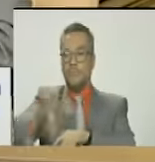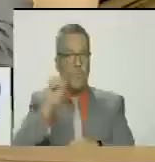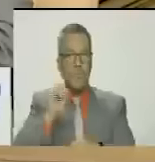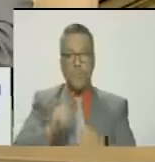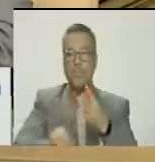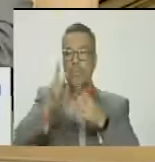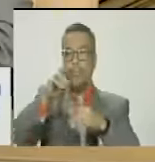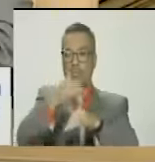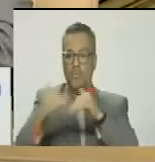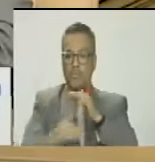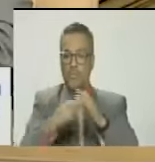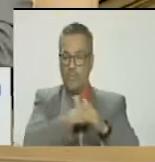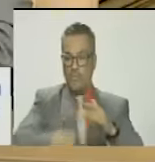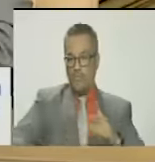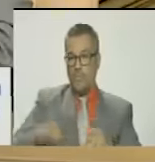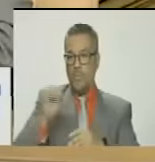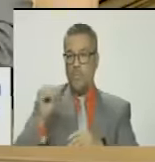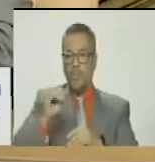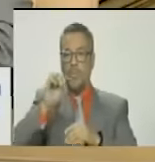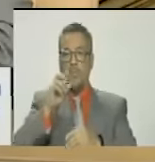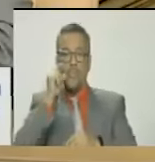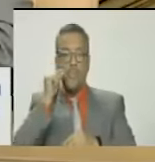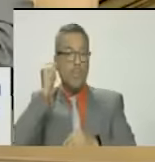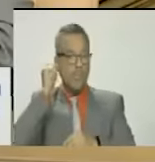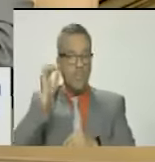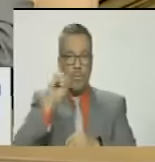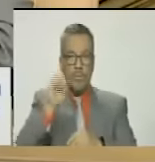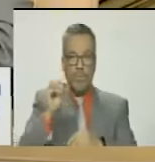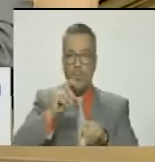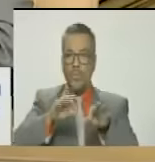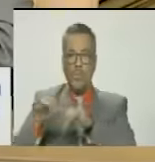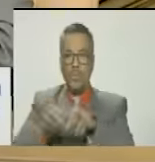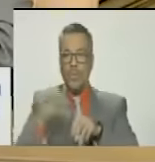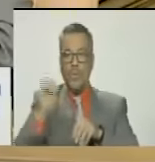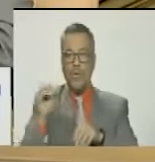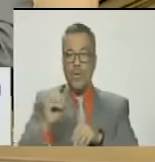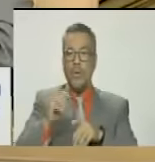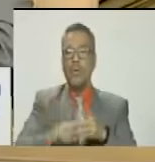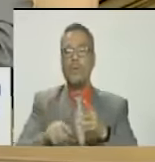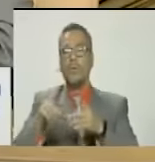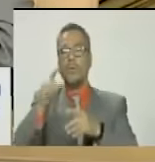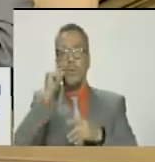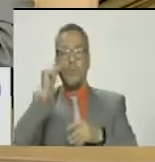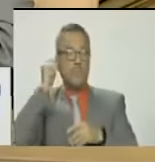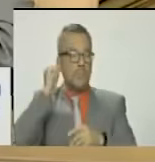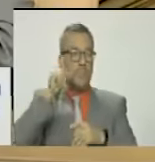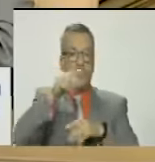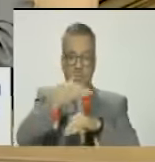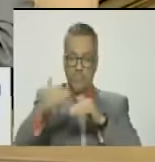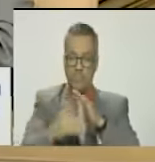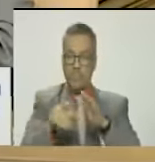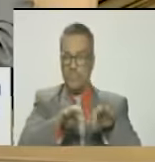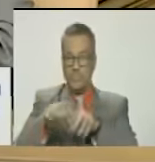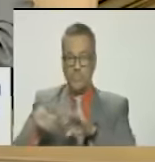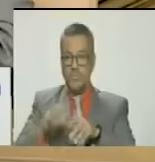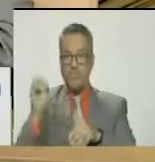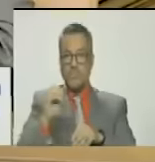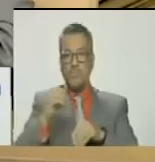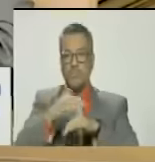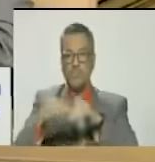elegirá vicepresidentes o vicepresidentas, un secretario o secretaria y un subsecretario